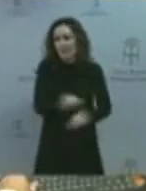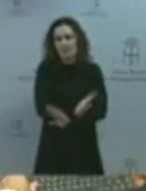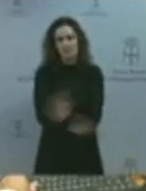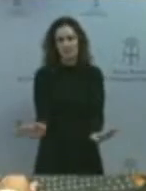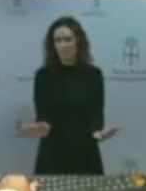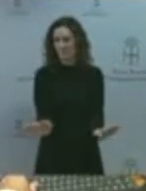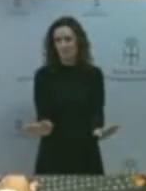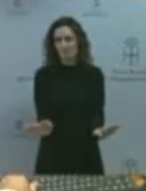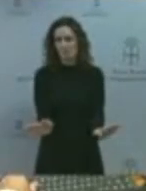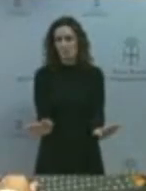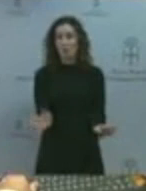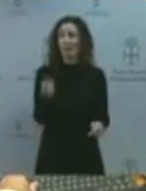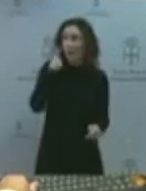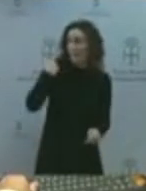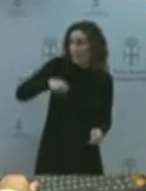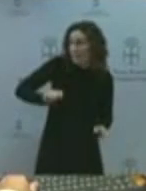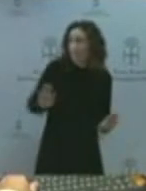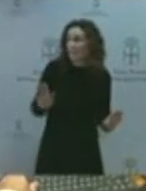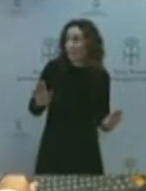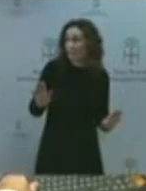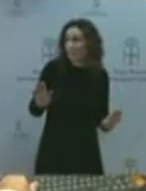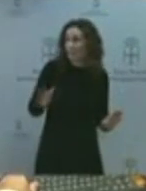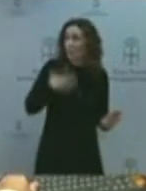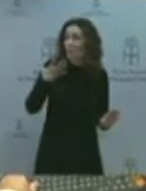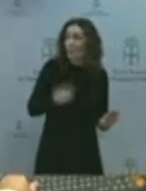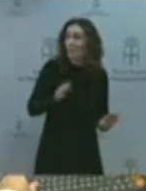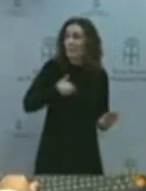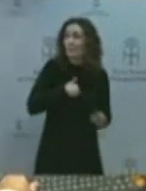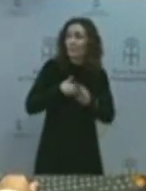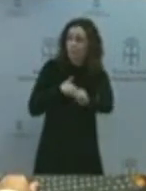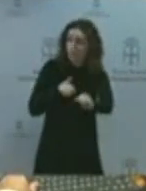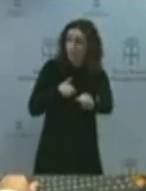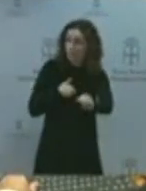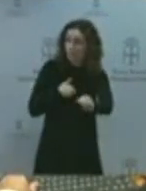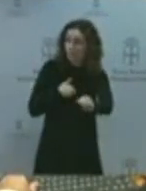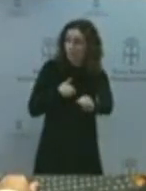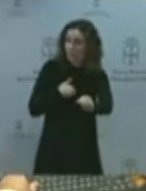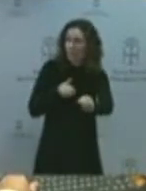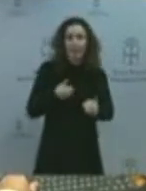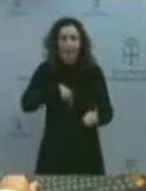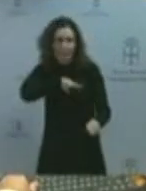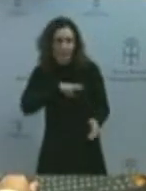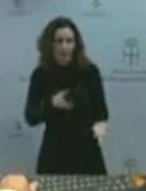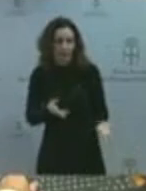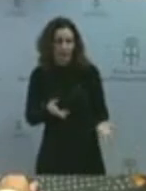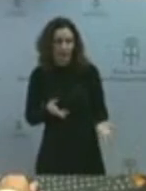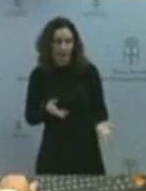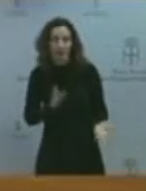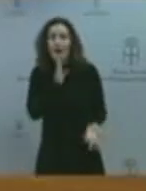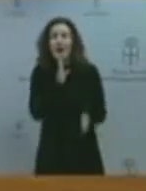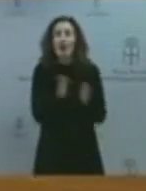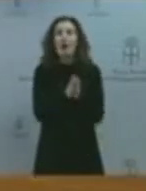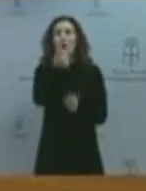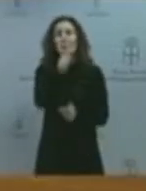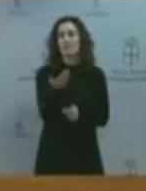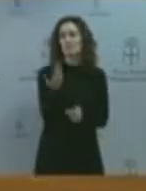¿puede decir y ejercer sus funciones, por favor? Dígame. Pues lo que dijo mi compañero antes, por favor, es que no